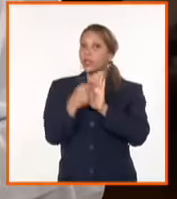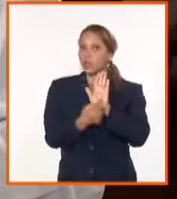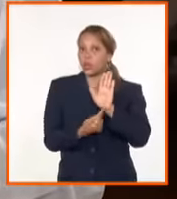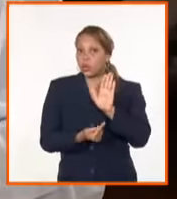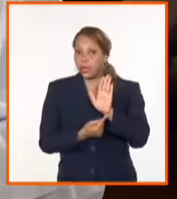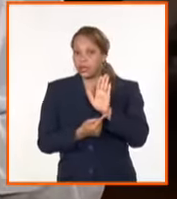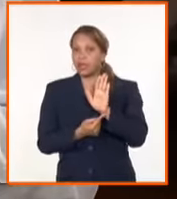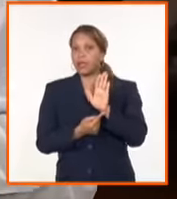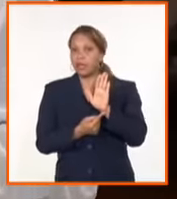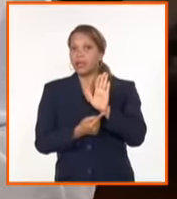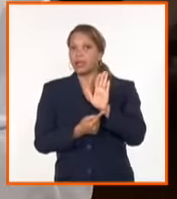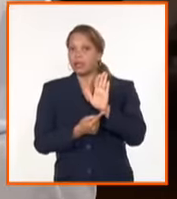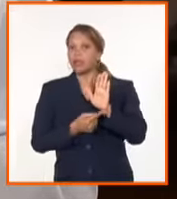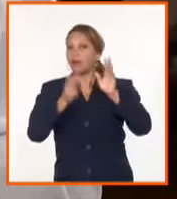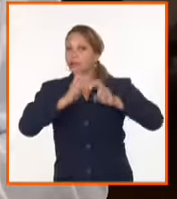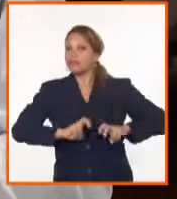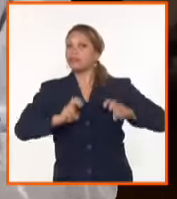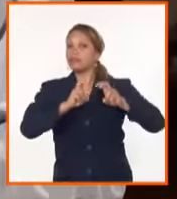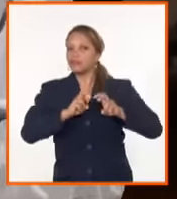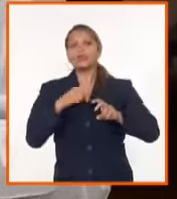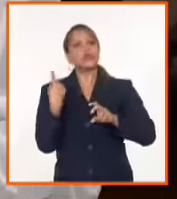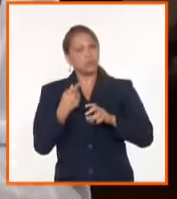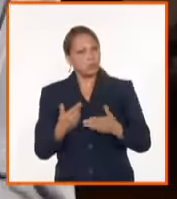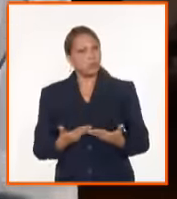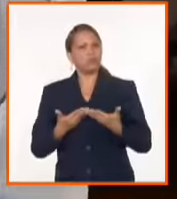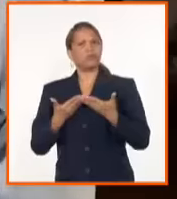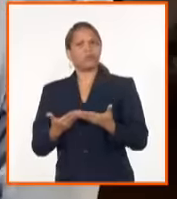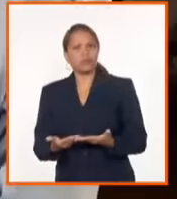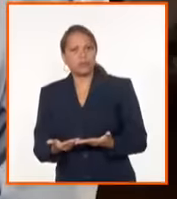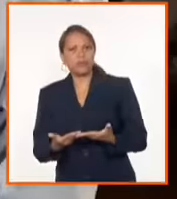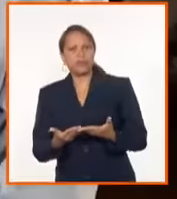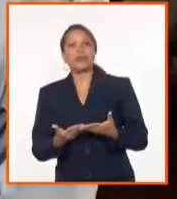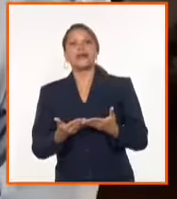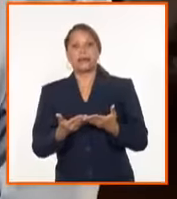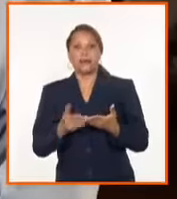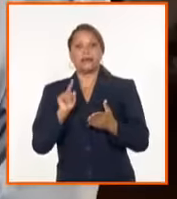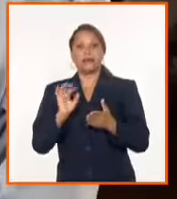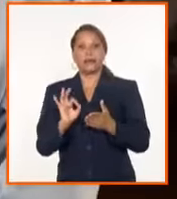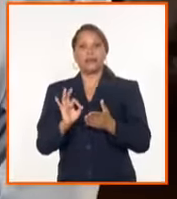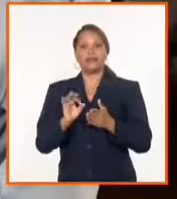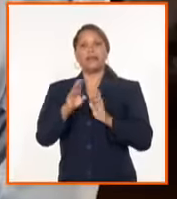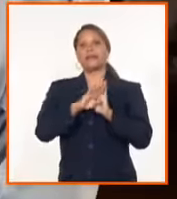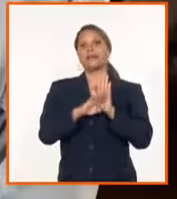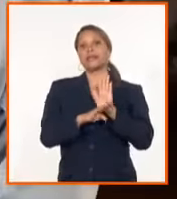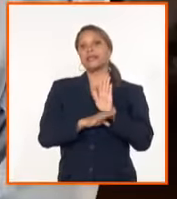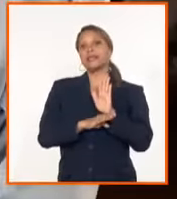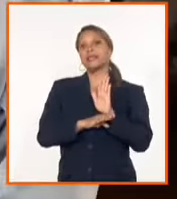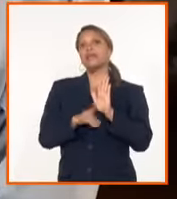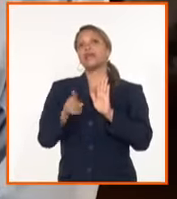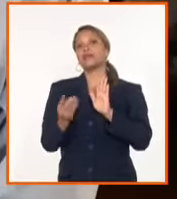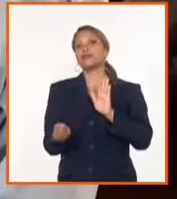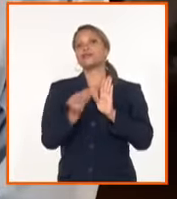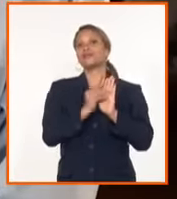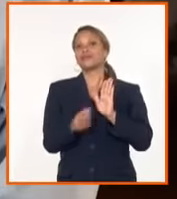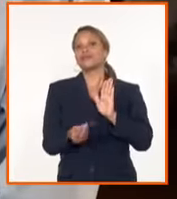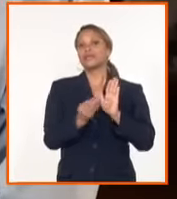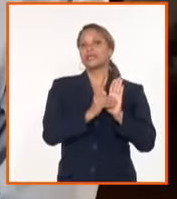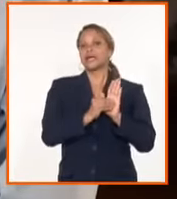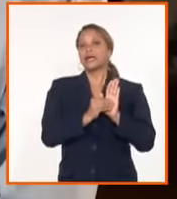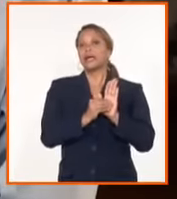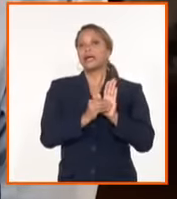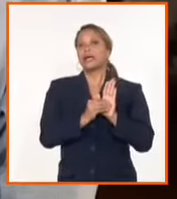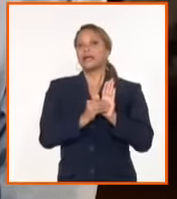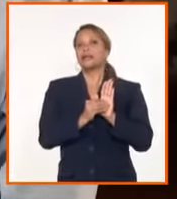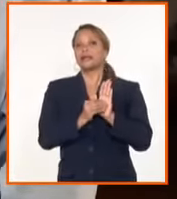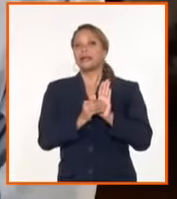desamparado. Estamos dispuestos, y son de las medidas que tal vez van a tener una aplicación más en el más